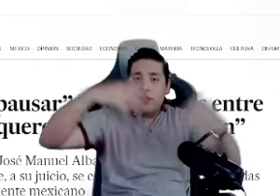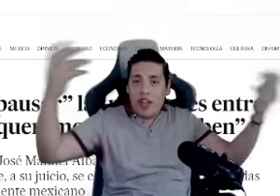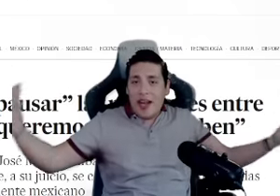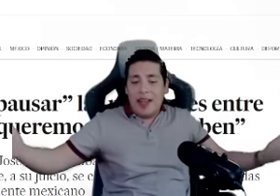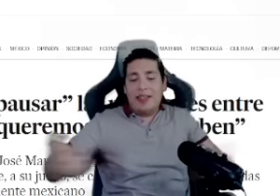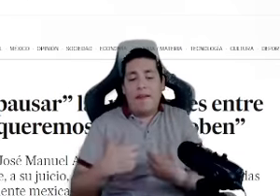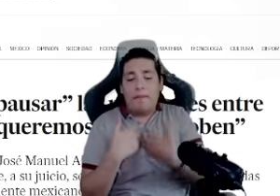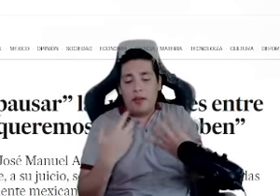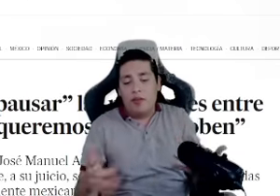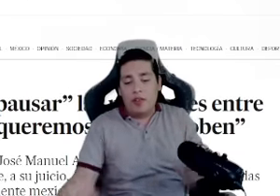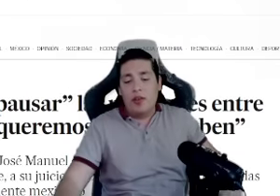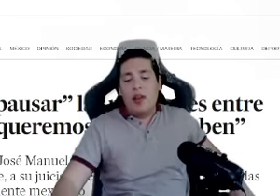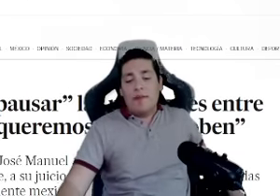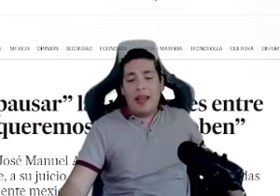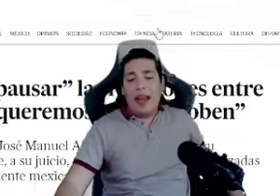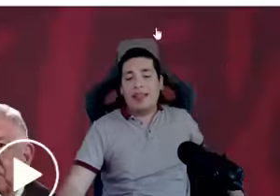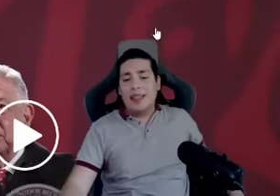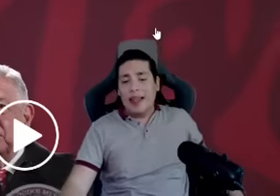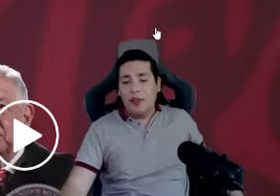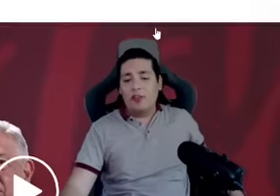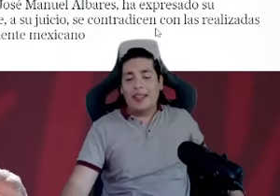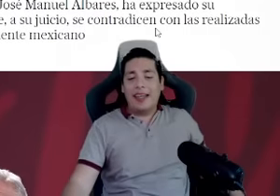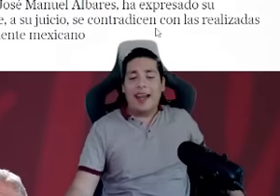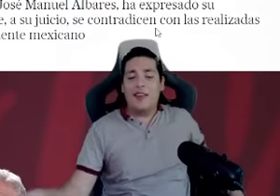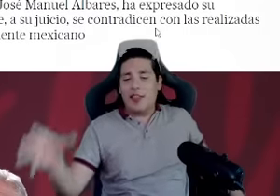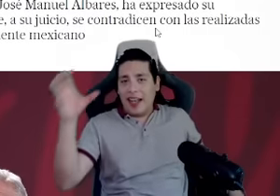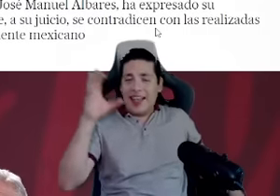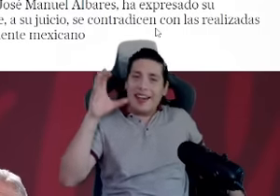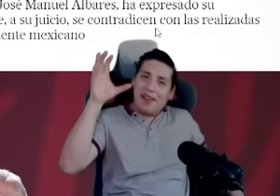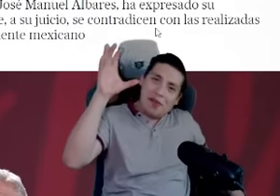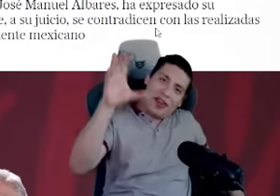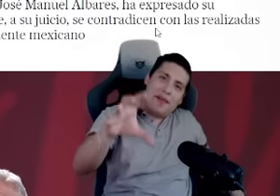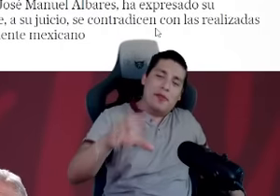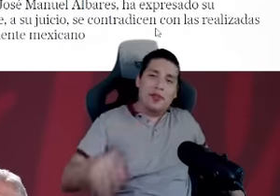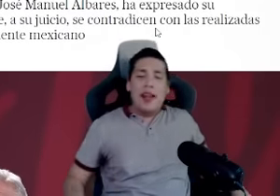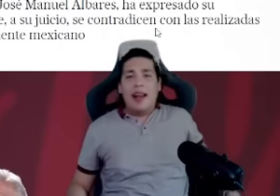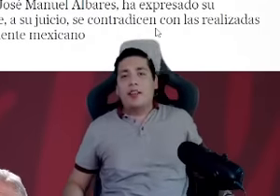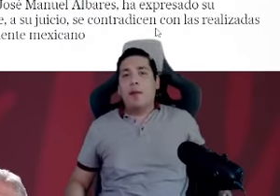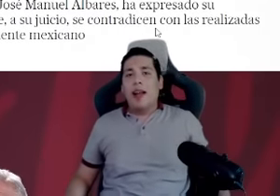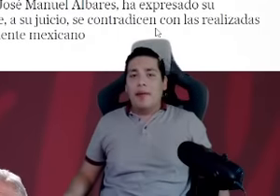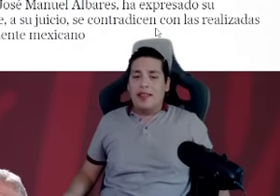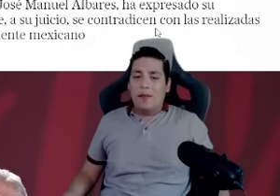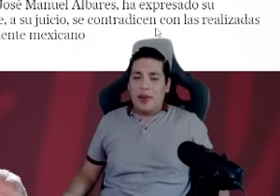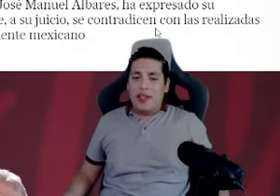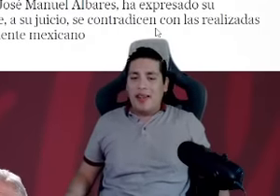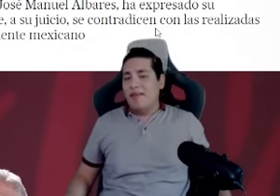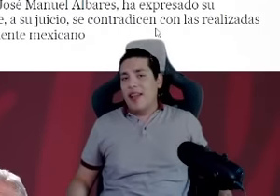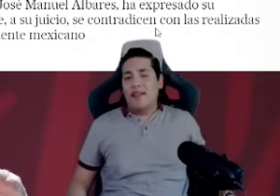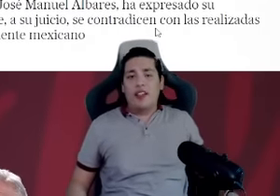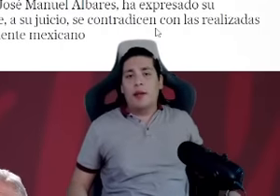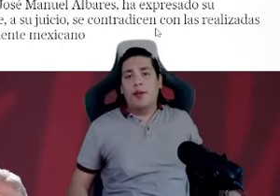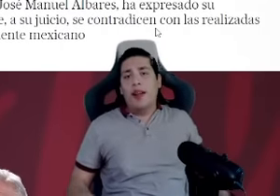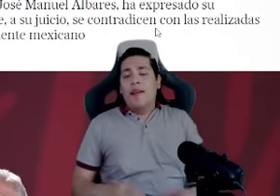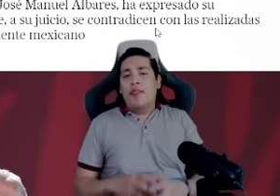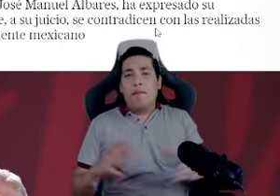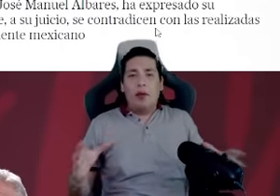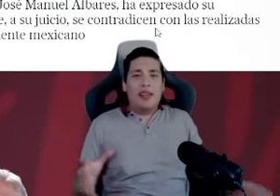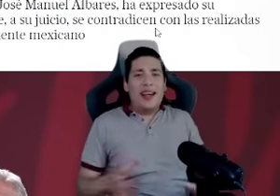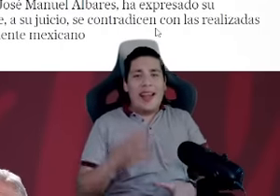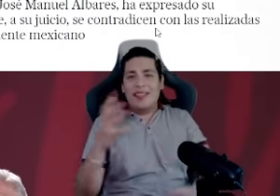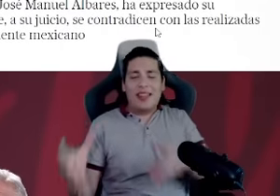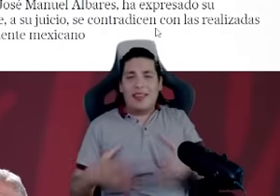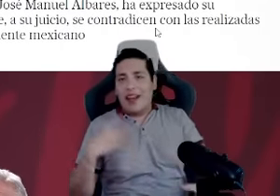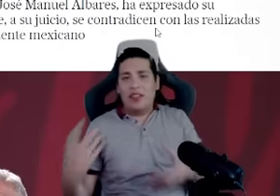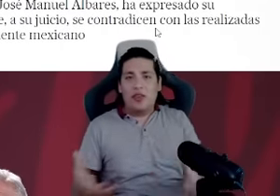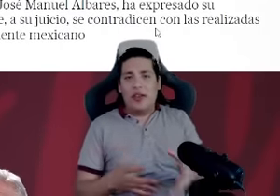a manos llenas en perjuicio de las y los mexicanos y aquí recordamos las palabras del presidente Andrés Manuel de